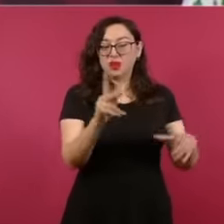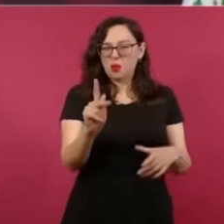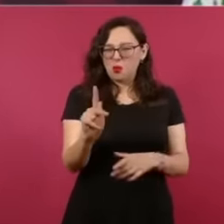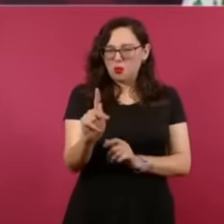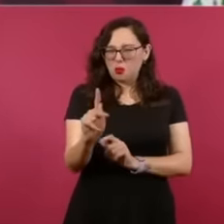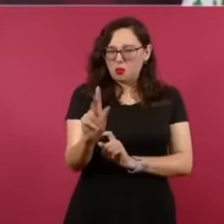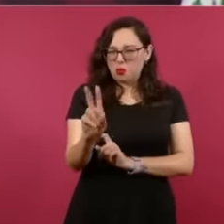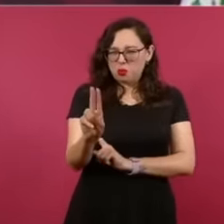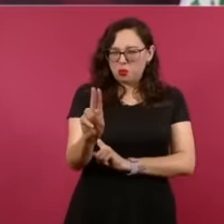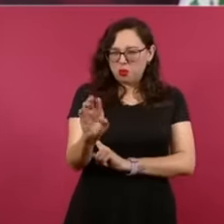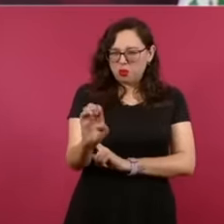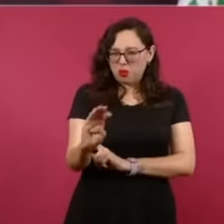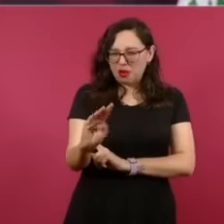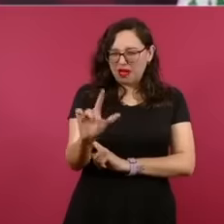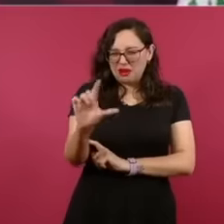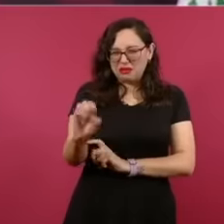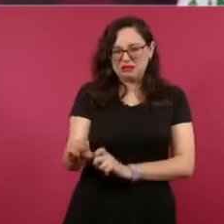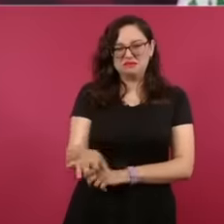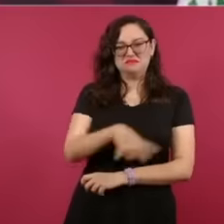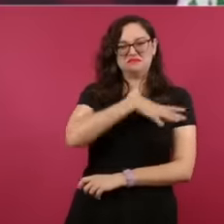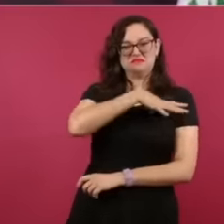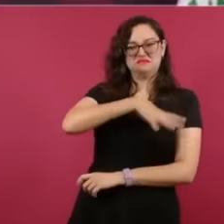Y es un grave error.